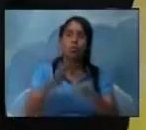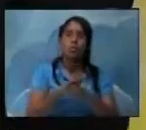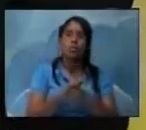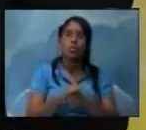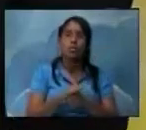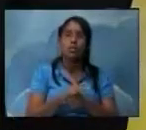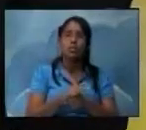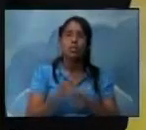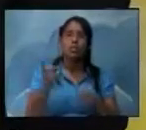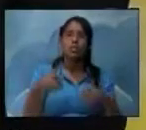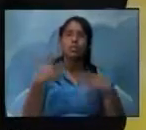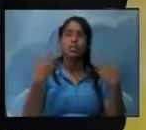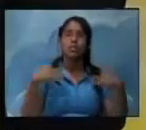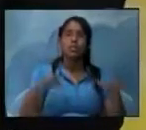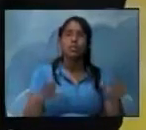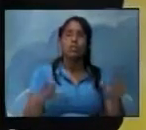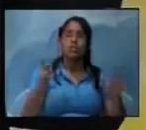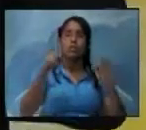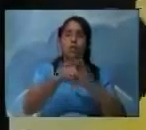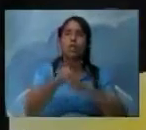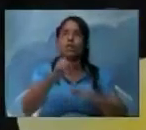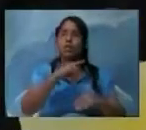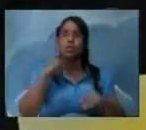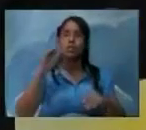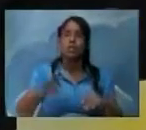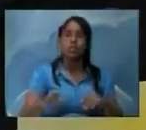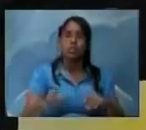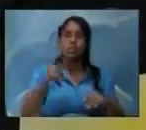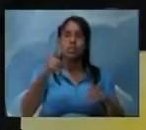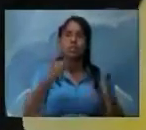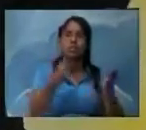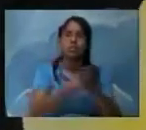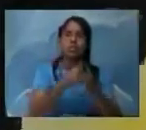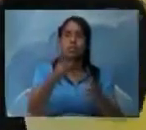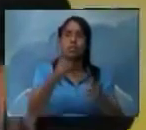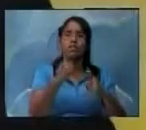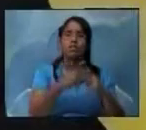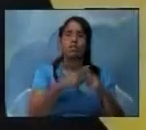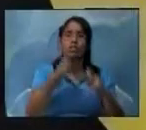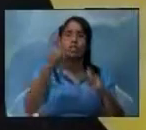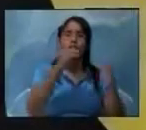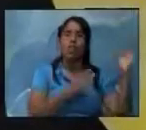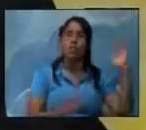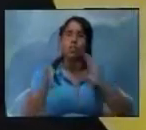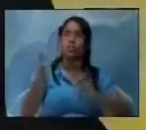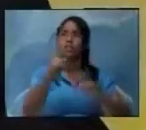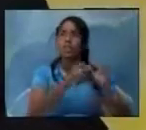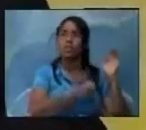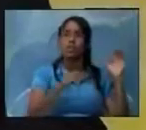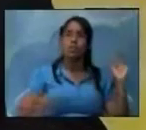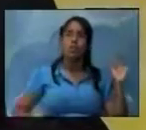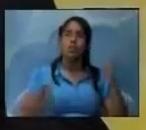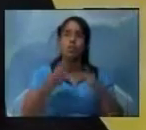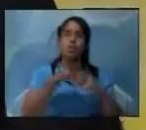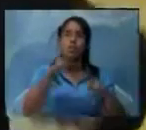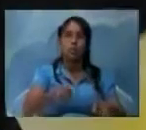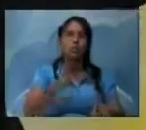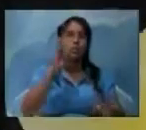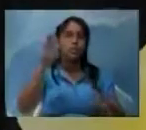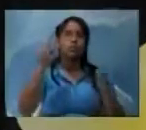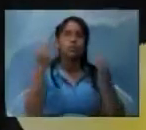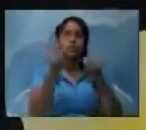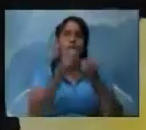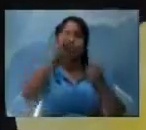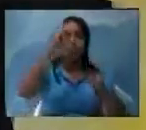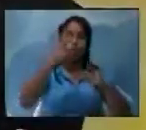fuera perecido, gracias al Señor, en un accidente de eso, está en la presencia del Señor. Pero como Dios tiene planes con uno,